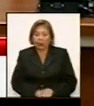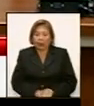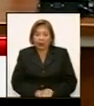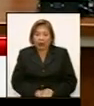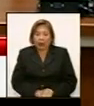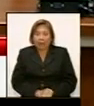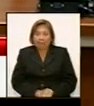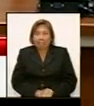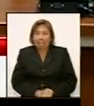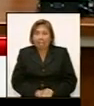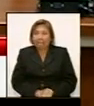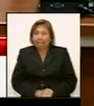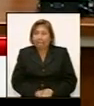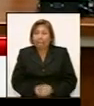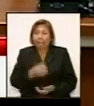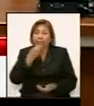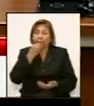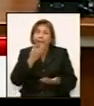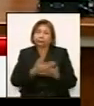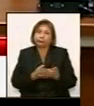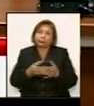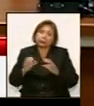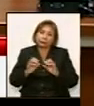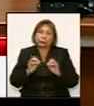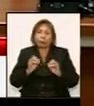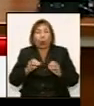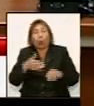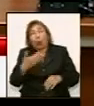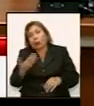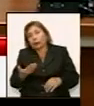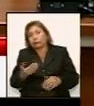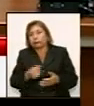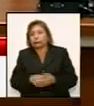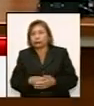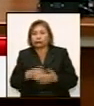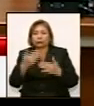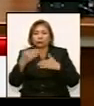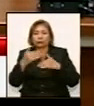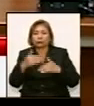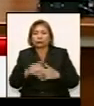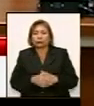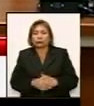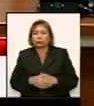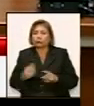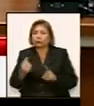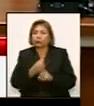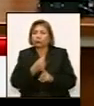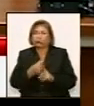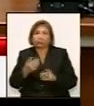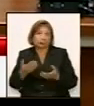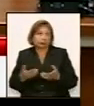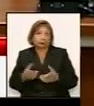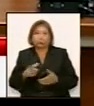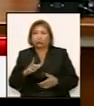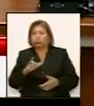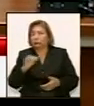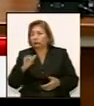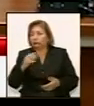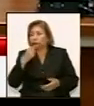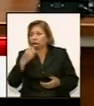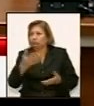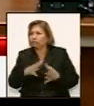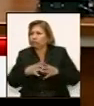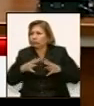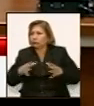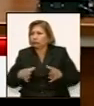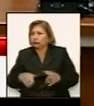que si bien han aparecido o existen estos espacios de violencia en línea, también existen muchos espacios